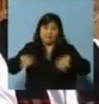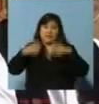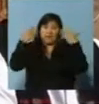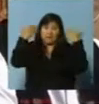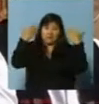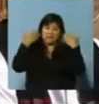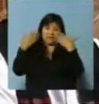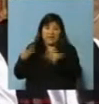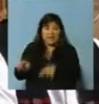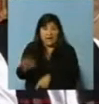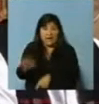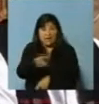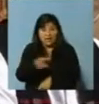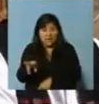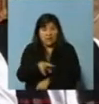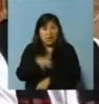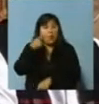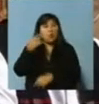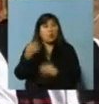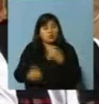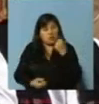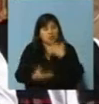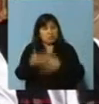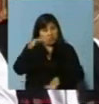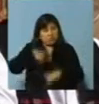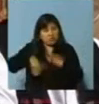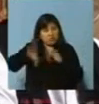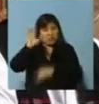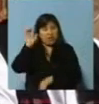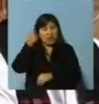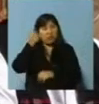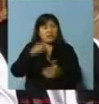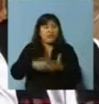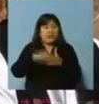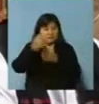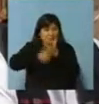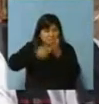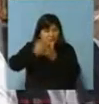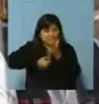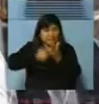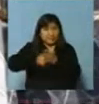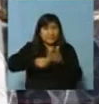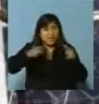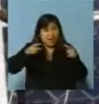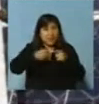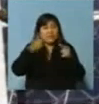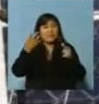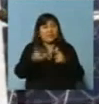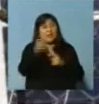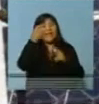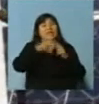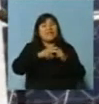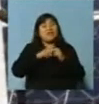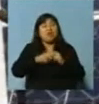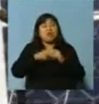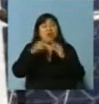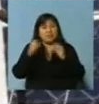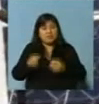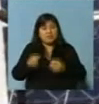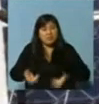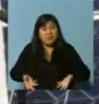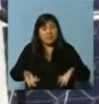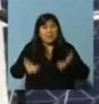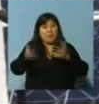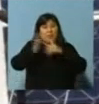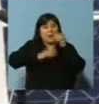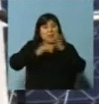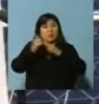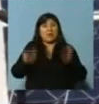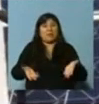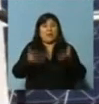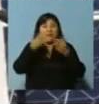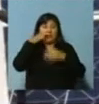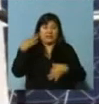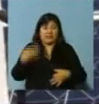vista técnico-tecnológico han tenido un desafío enorme por delante para poder hacer que esto sea realidad.